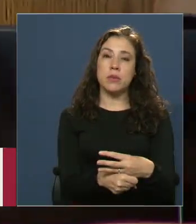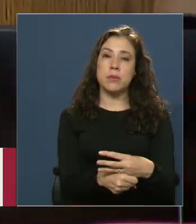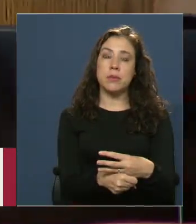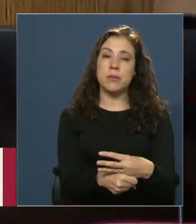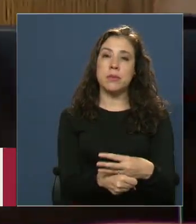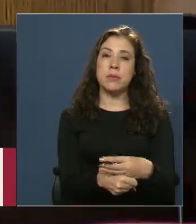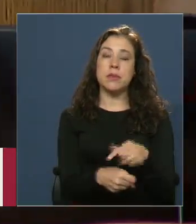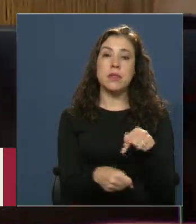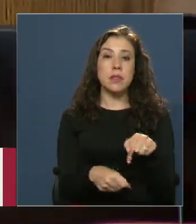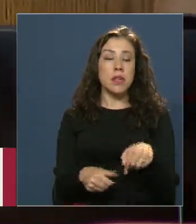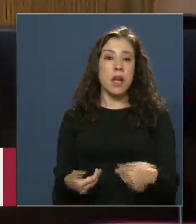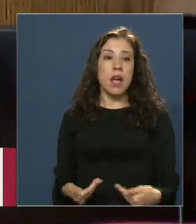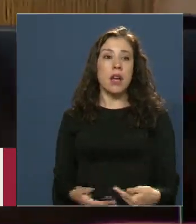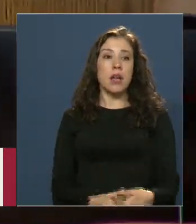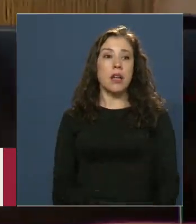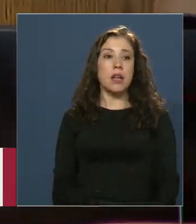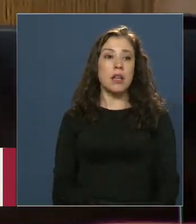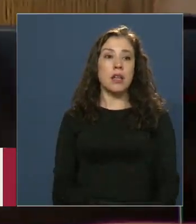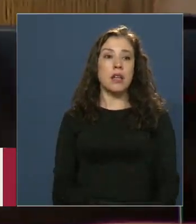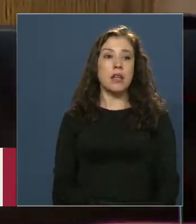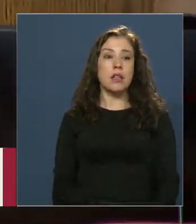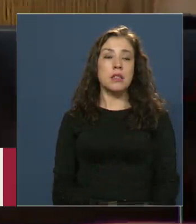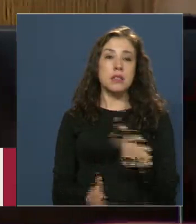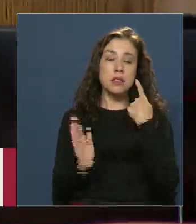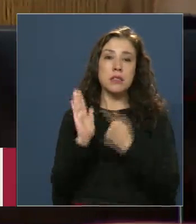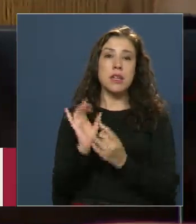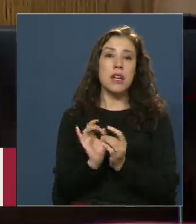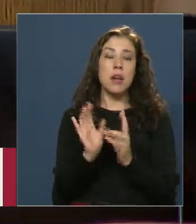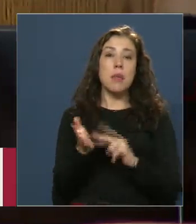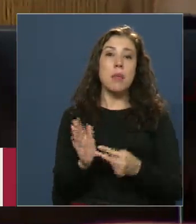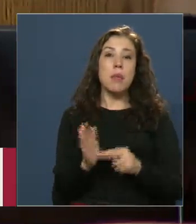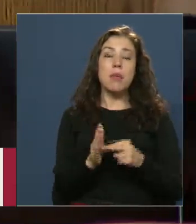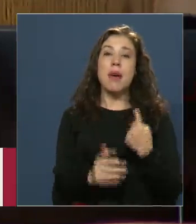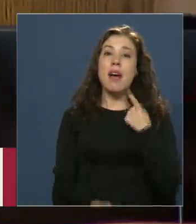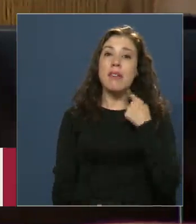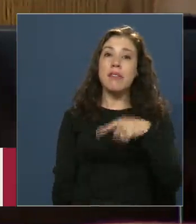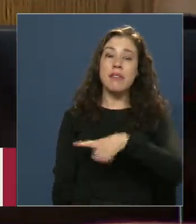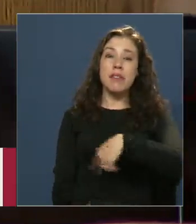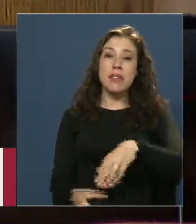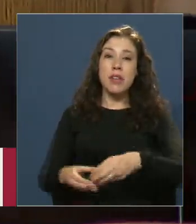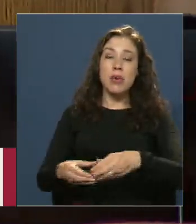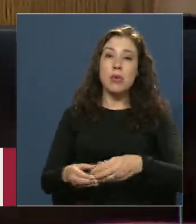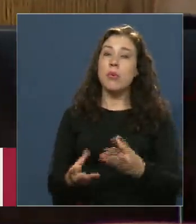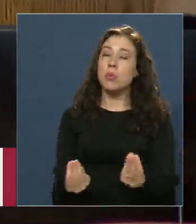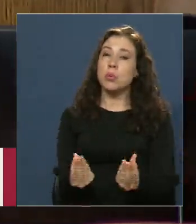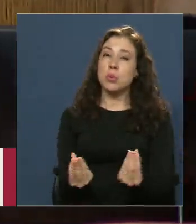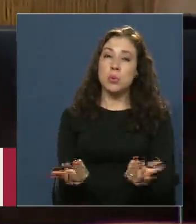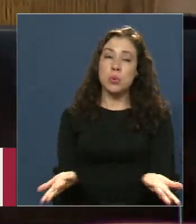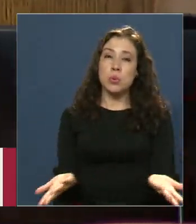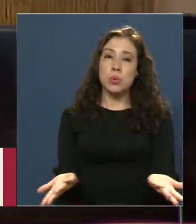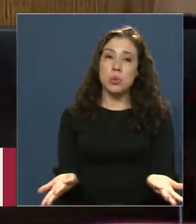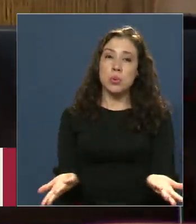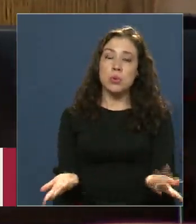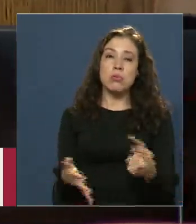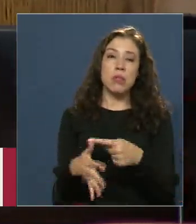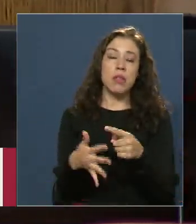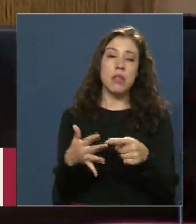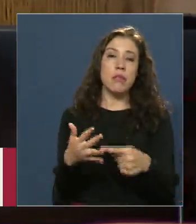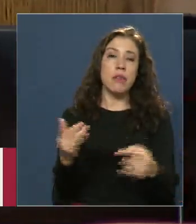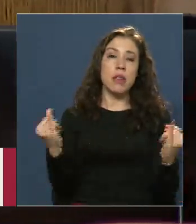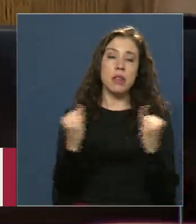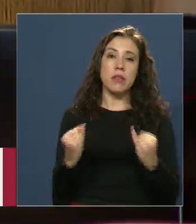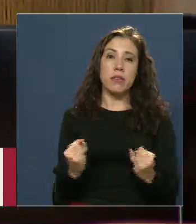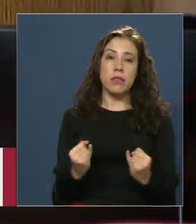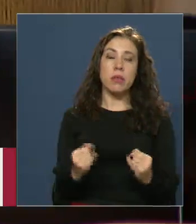como esto se ha puesto de manifiesto, los problemas que aquejan a este sector de la población son varios y de múltiple